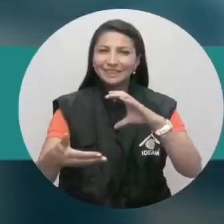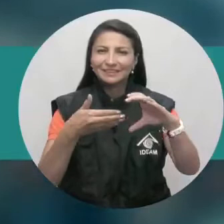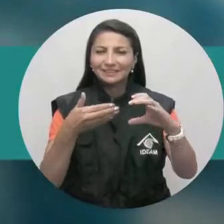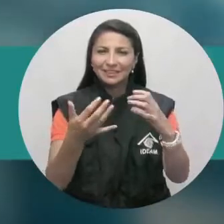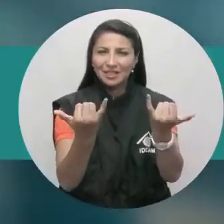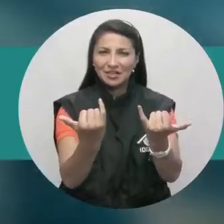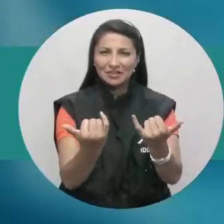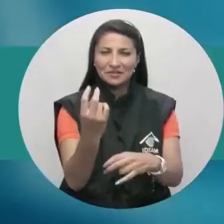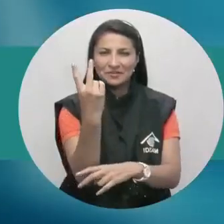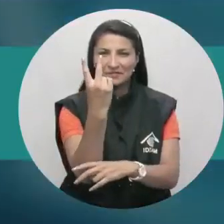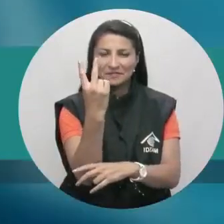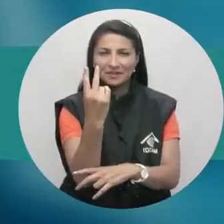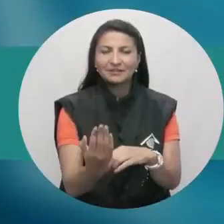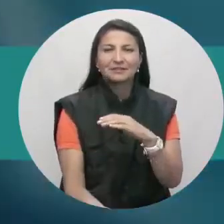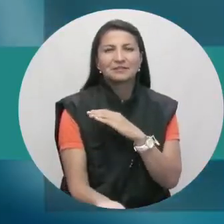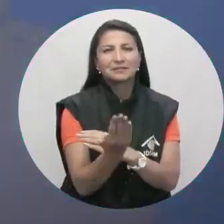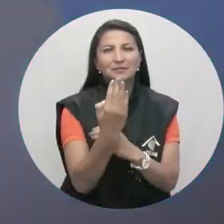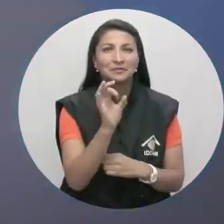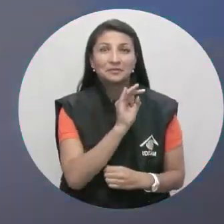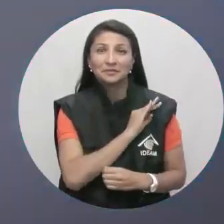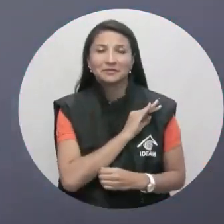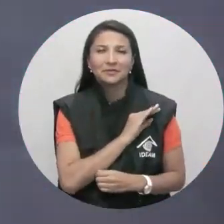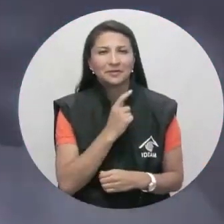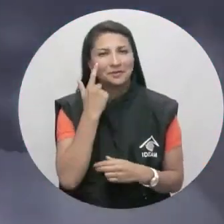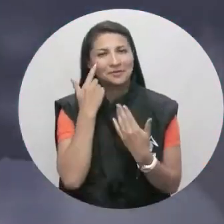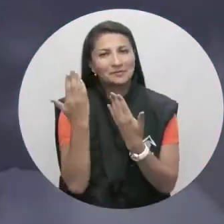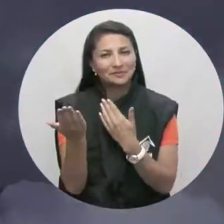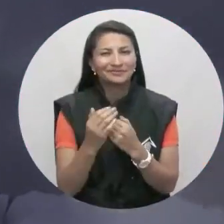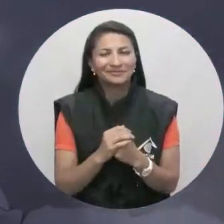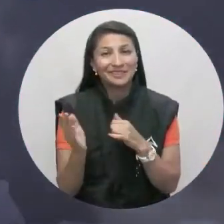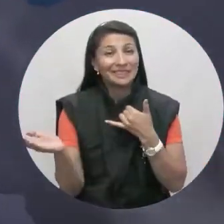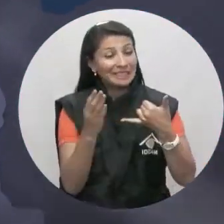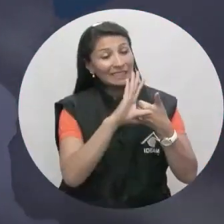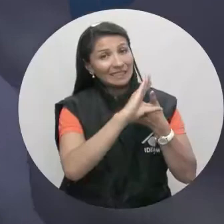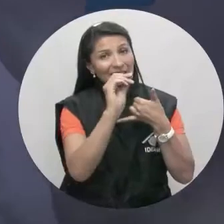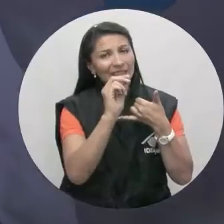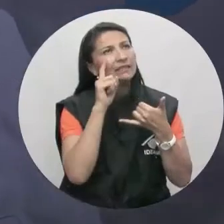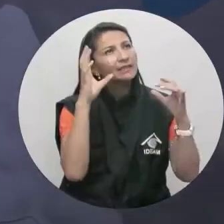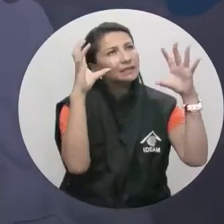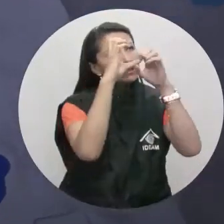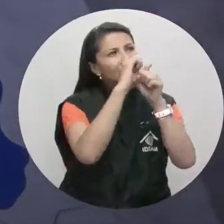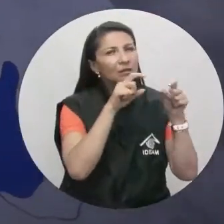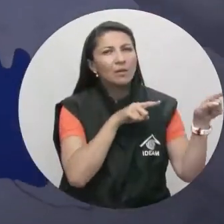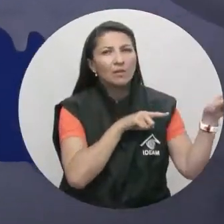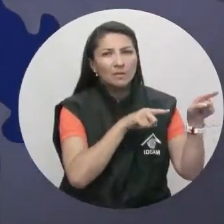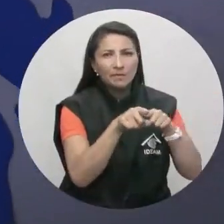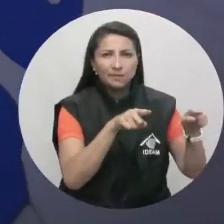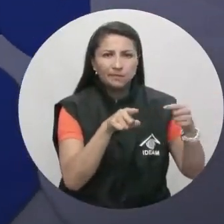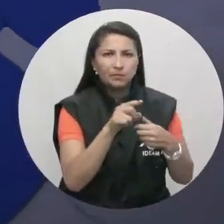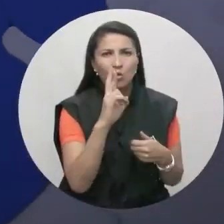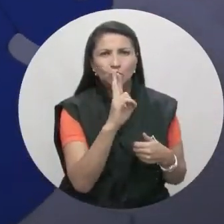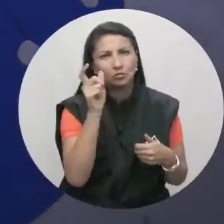Pronóstico del tiempo para la noche del viernes y la madrugada del sábado. En el Caribe la noche se espera con lluvias en sectores del sur de Córdoba,